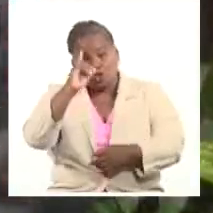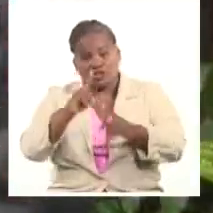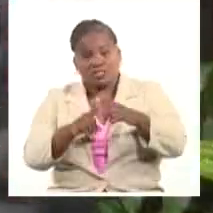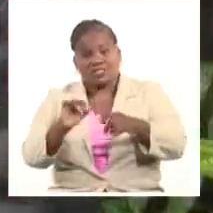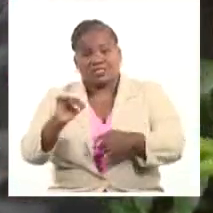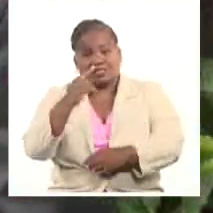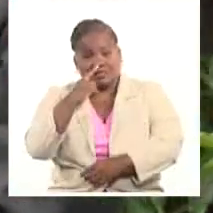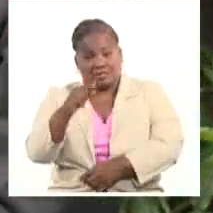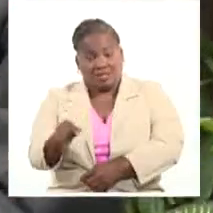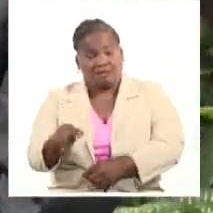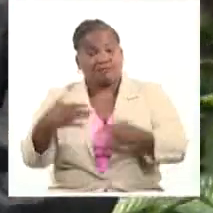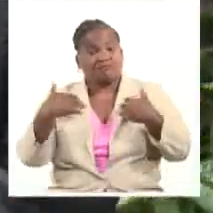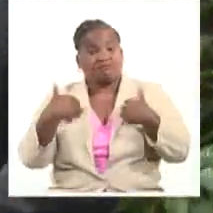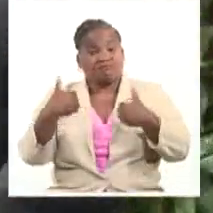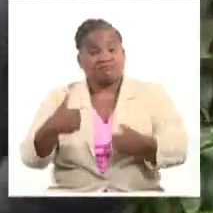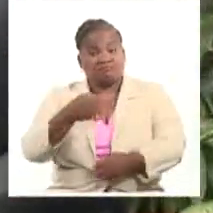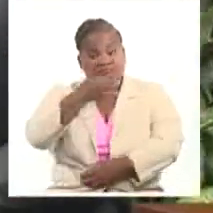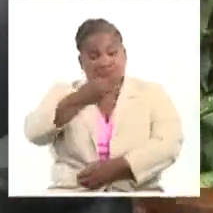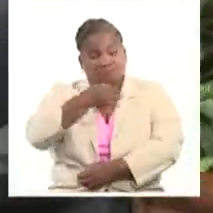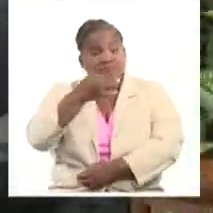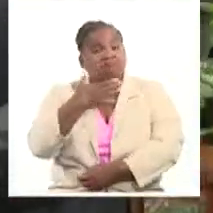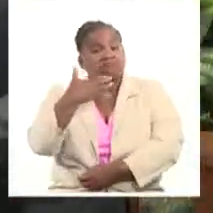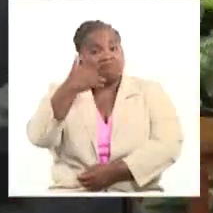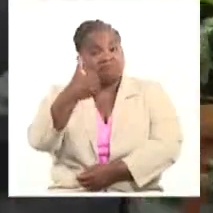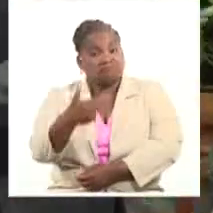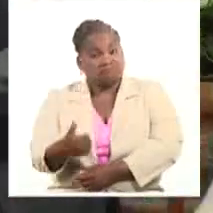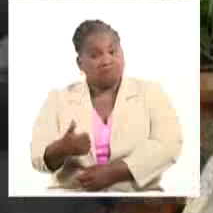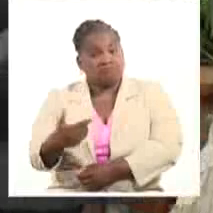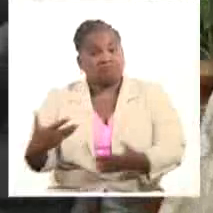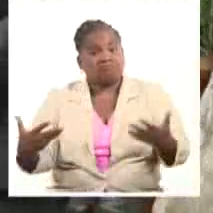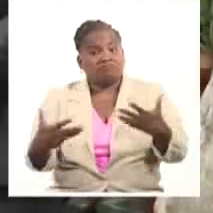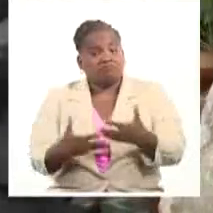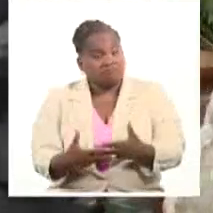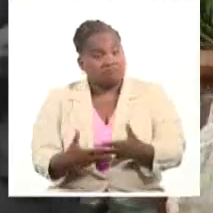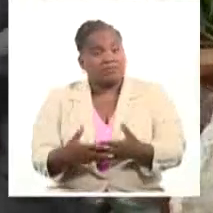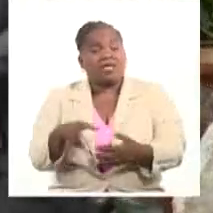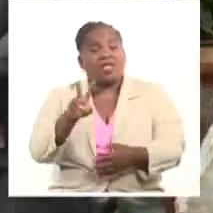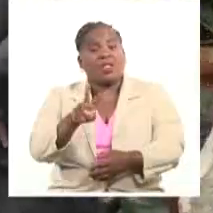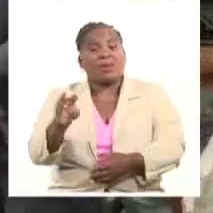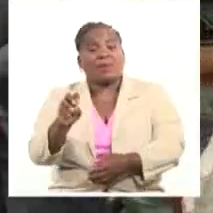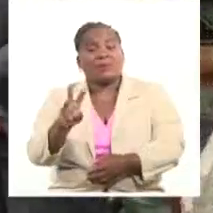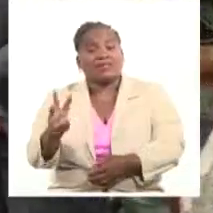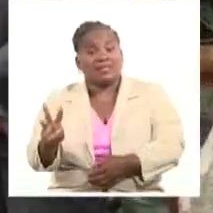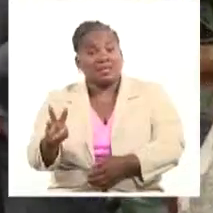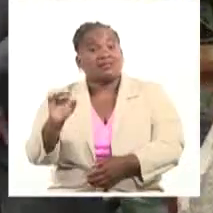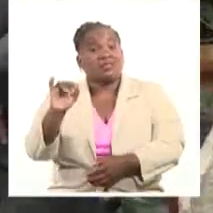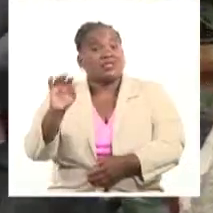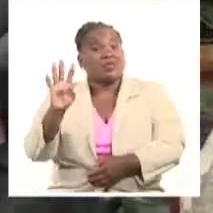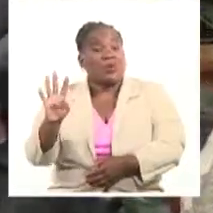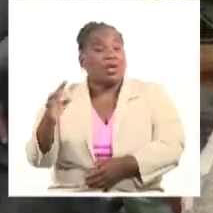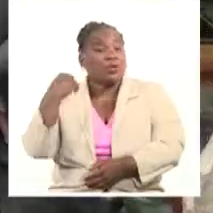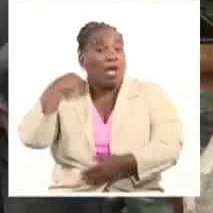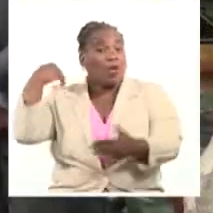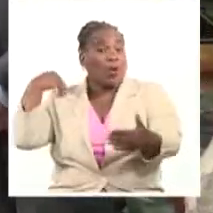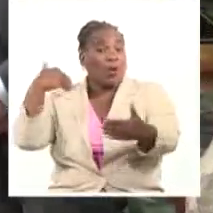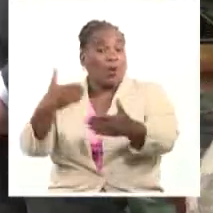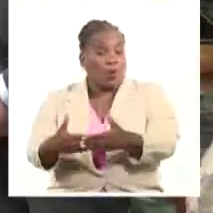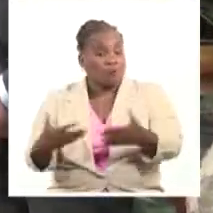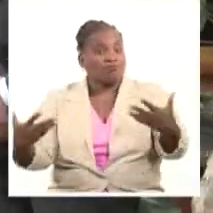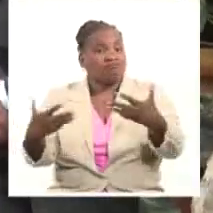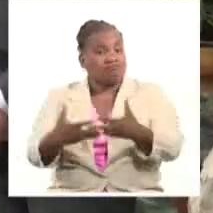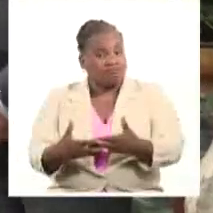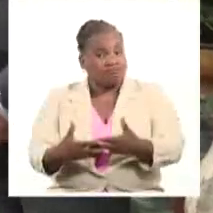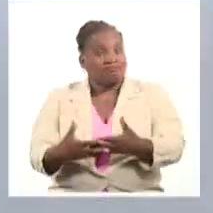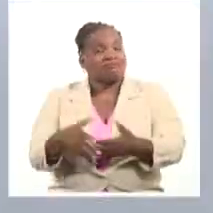El diplomático coincidió en calificar de excelente el estado de los vínculos, que en 2023 cumplen 64 años de establecidos, fecha que